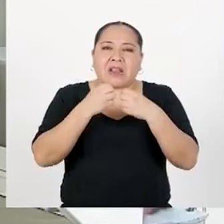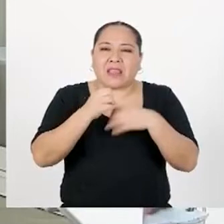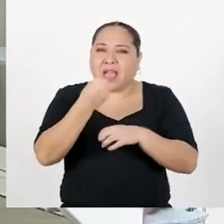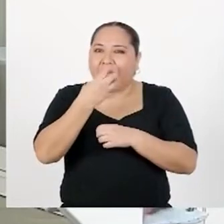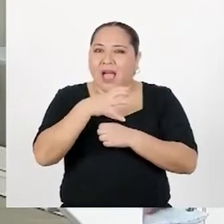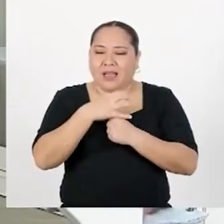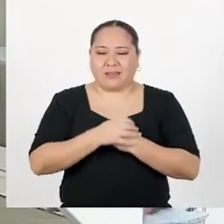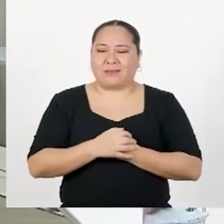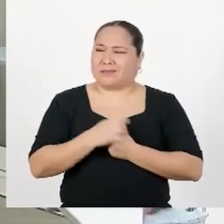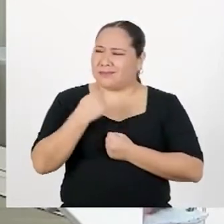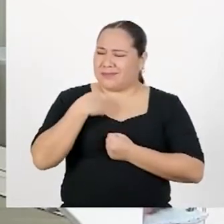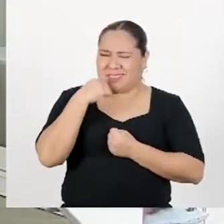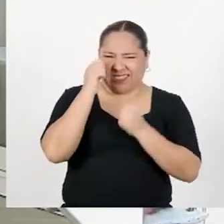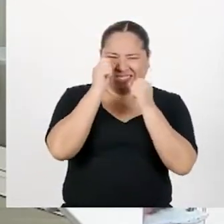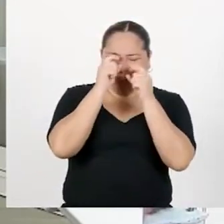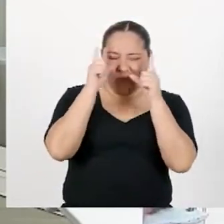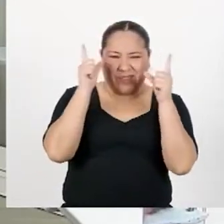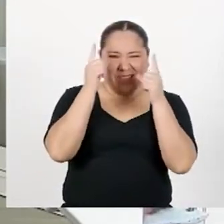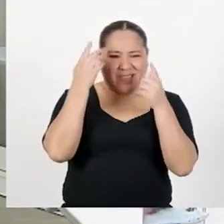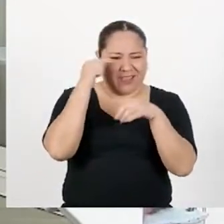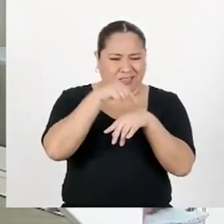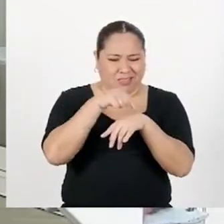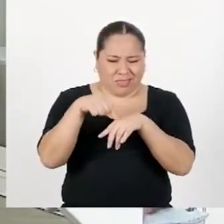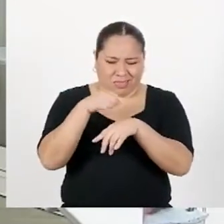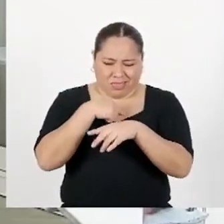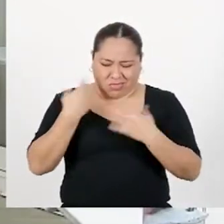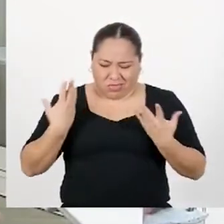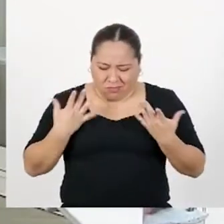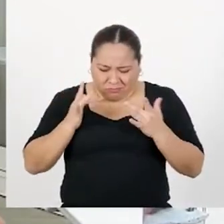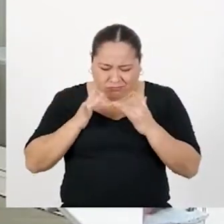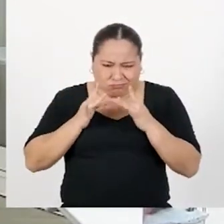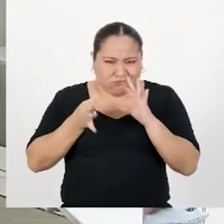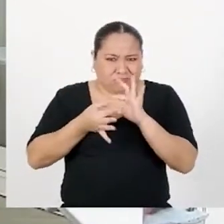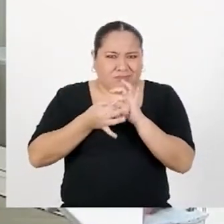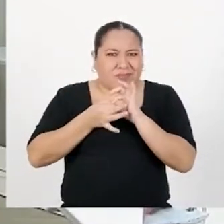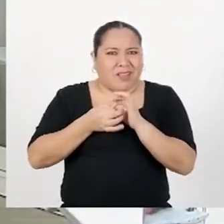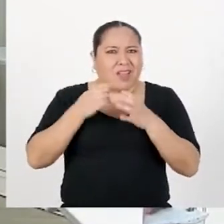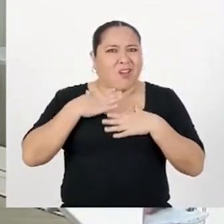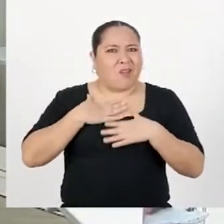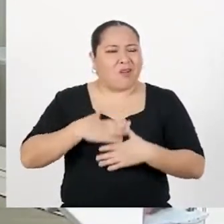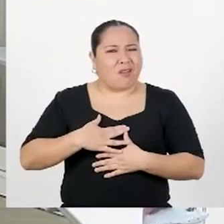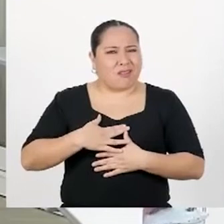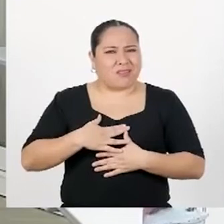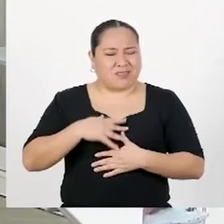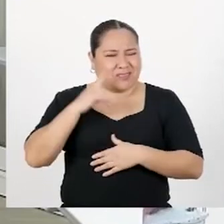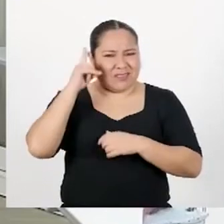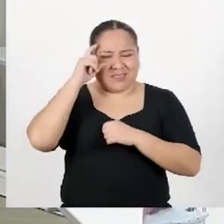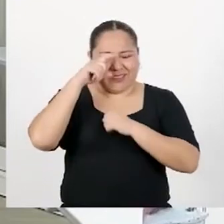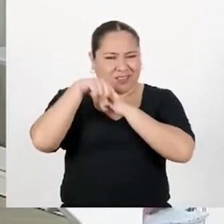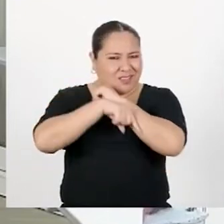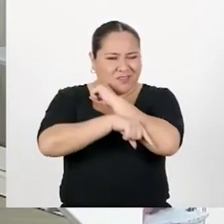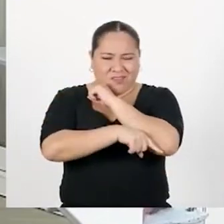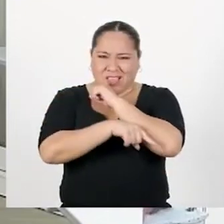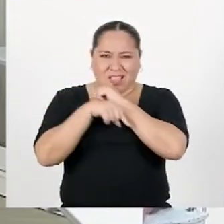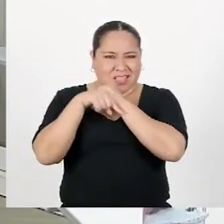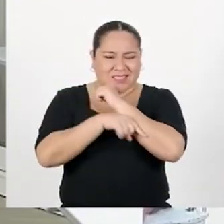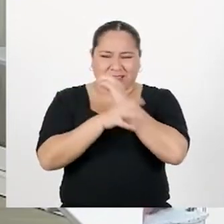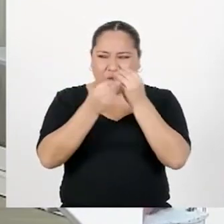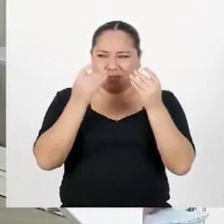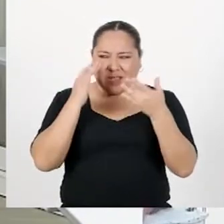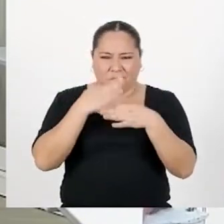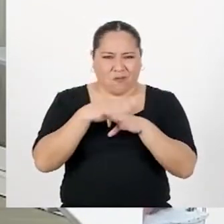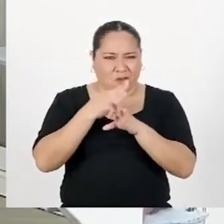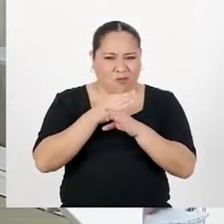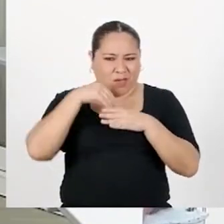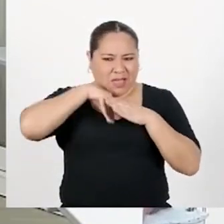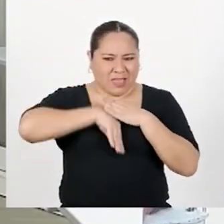calor. Estoy sorprendida, todo tiene una explicación. Nuestro organismo es muy complejo y tiene muchos mecanismos para